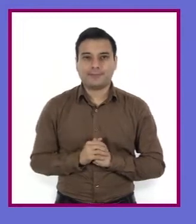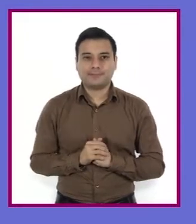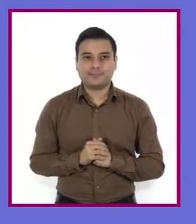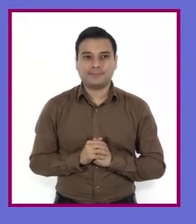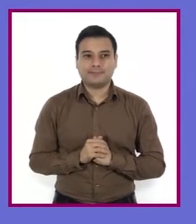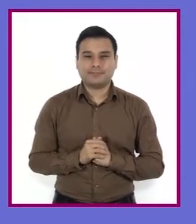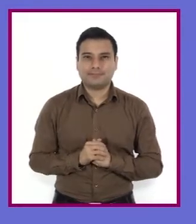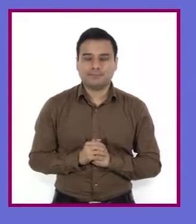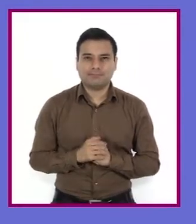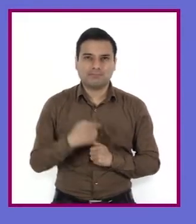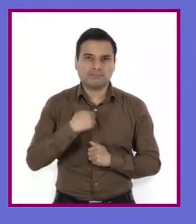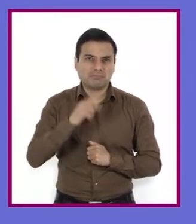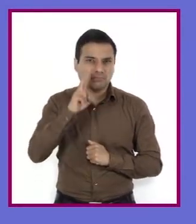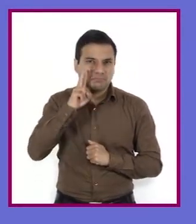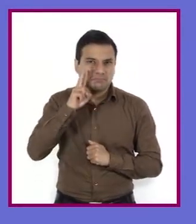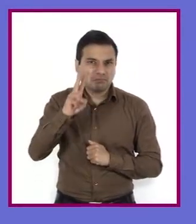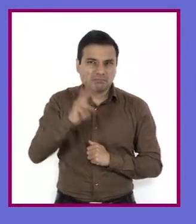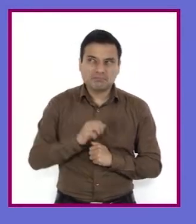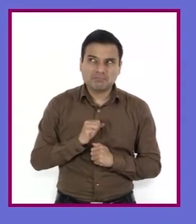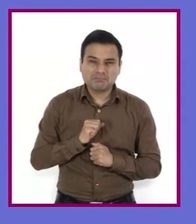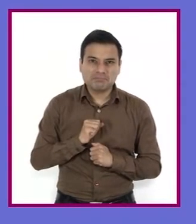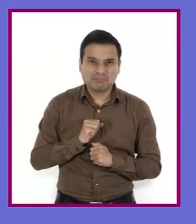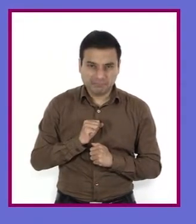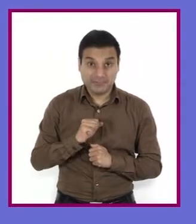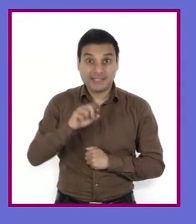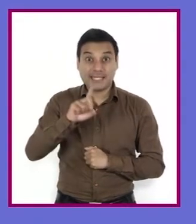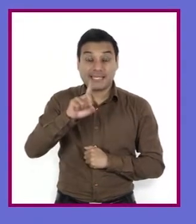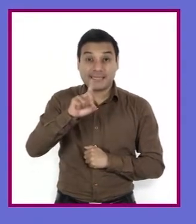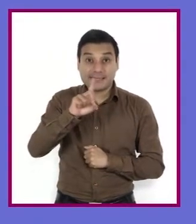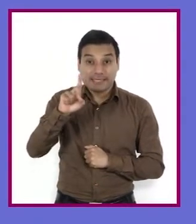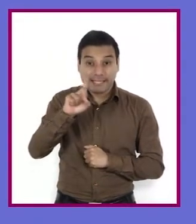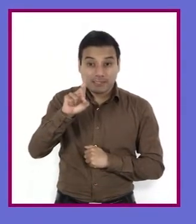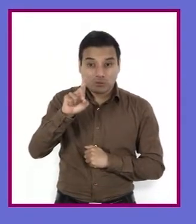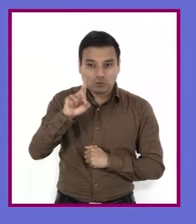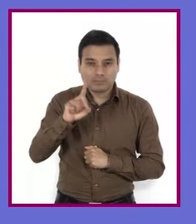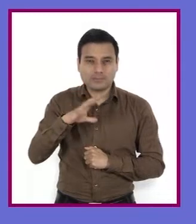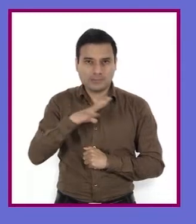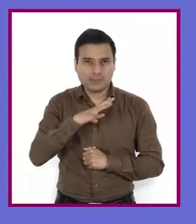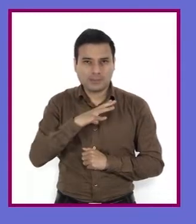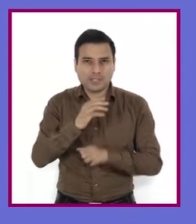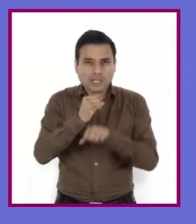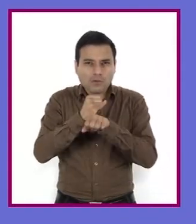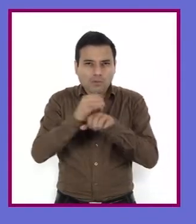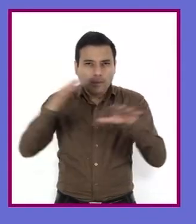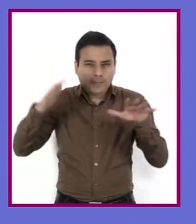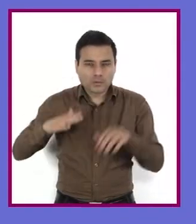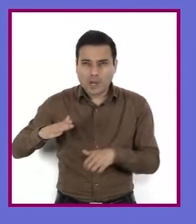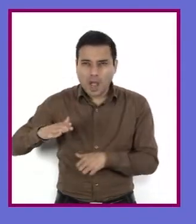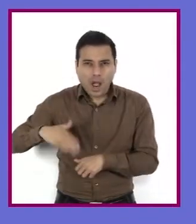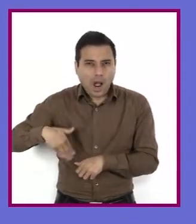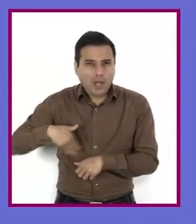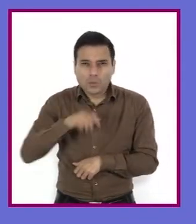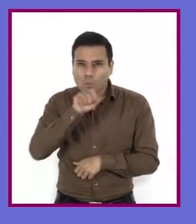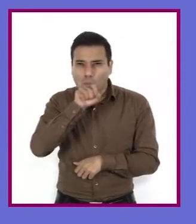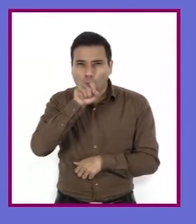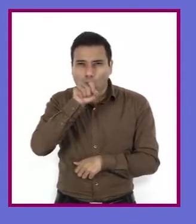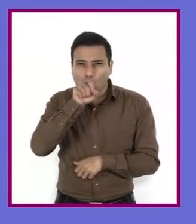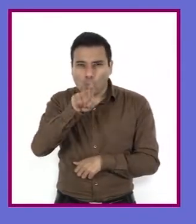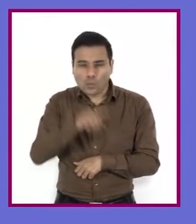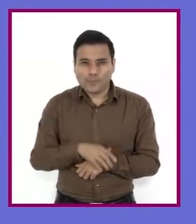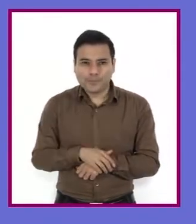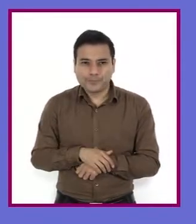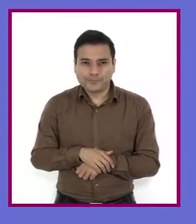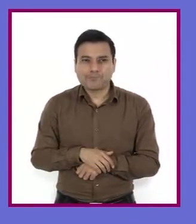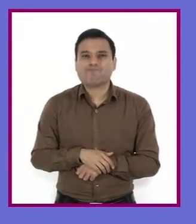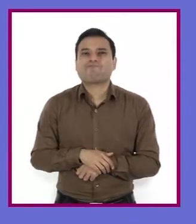Pues lo que observo es que la del lado derecho se localiza la información que vimos en el primer resumen y se agrega lo del